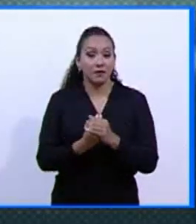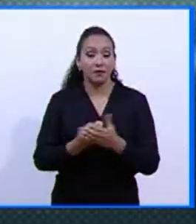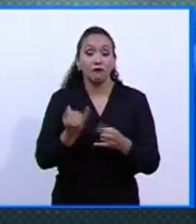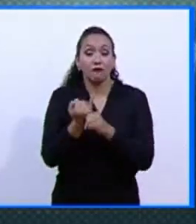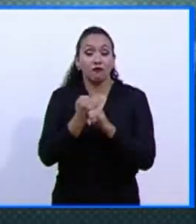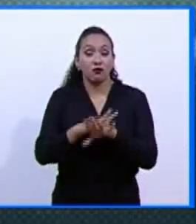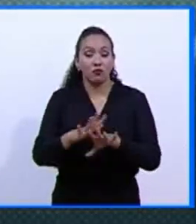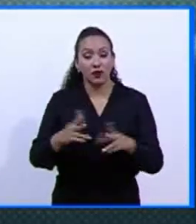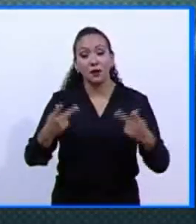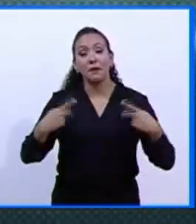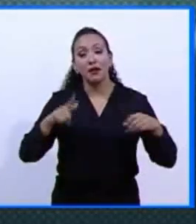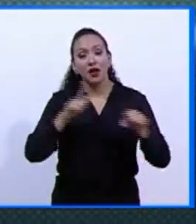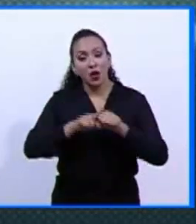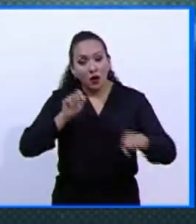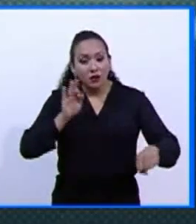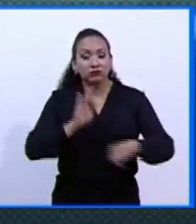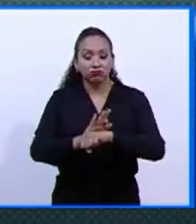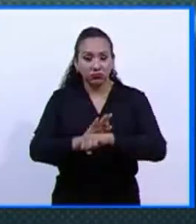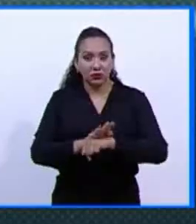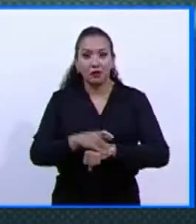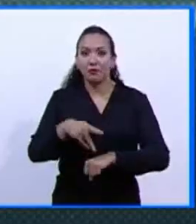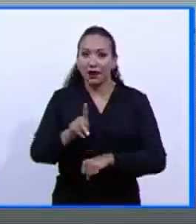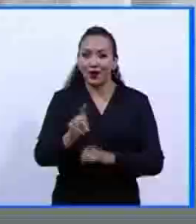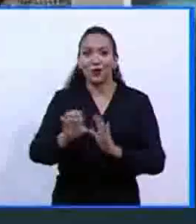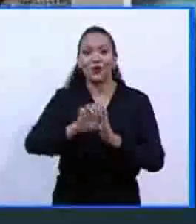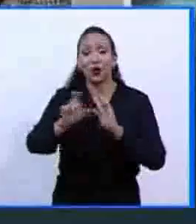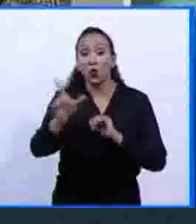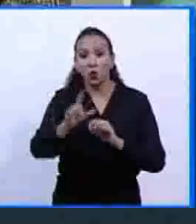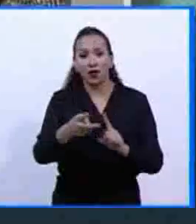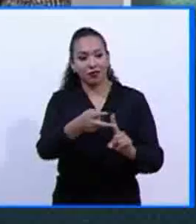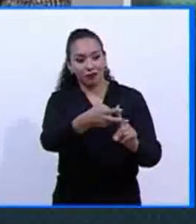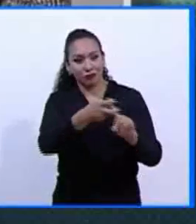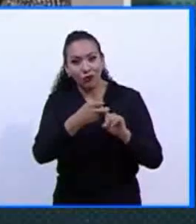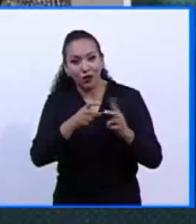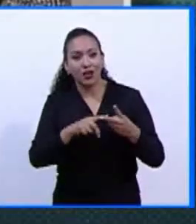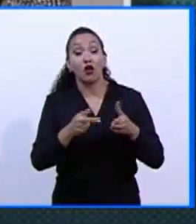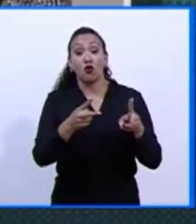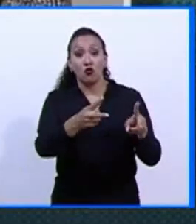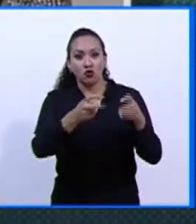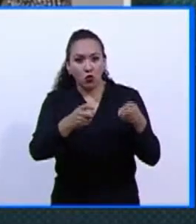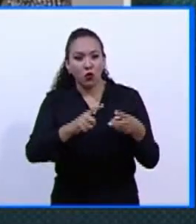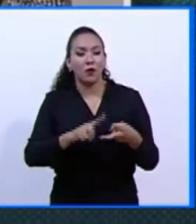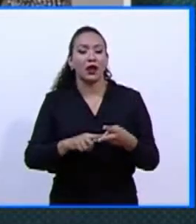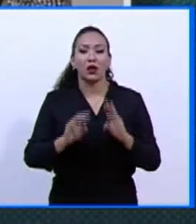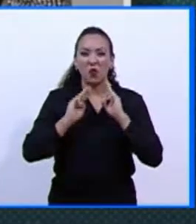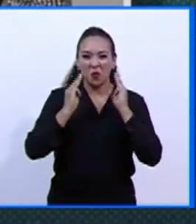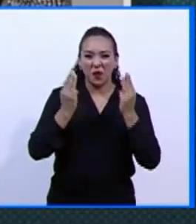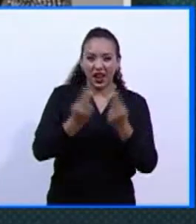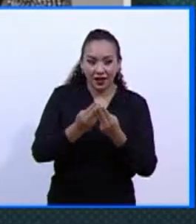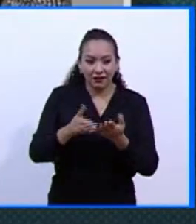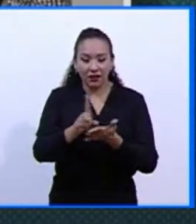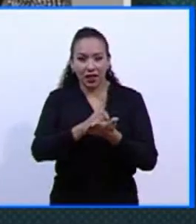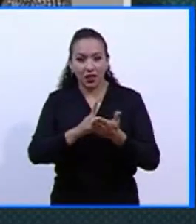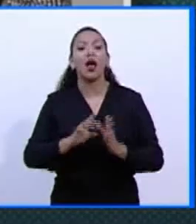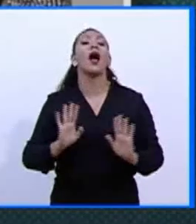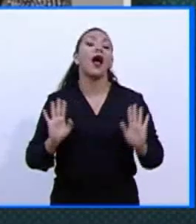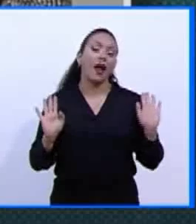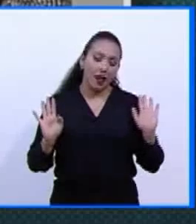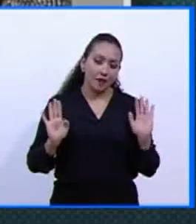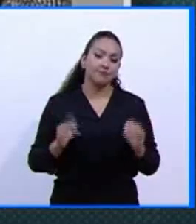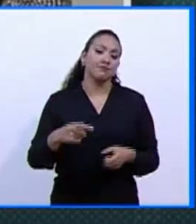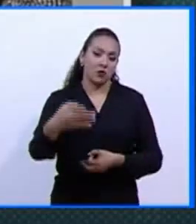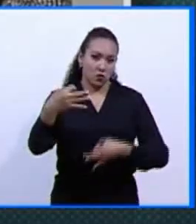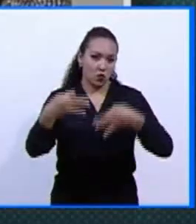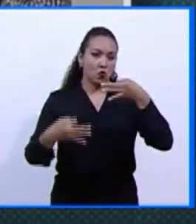Sin embargo, para la investigación de delitos como secuestro, extorsión o delincuencia organizada, los jueces federales